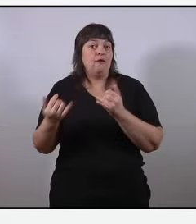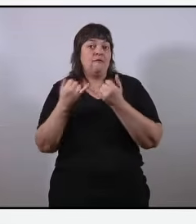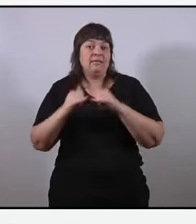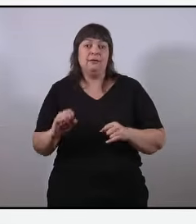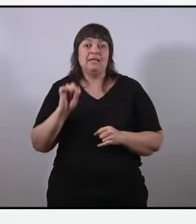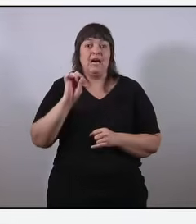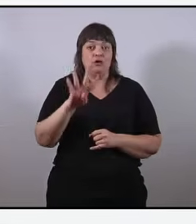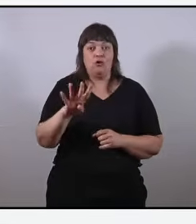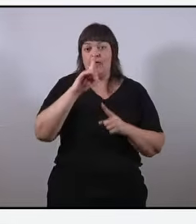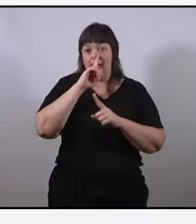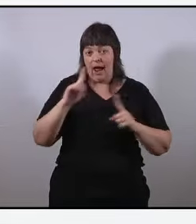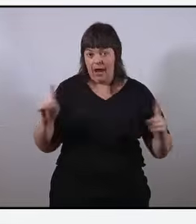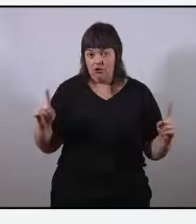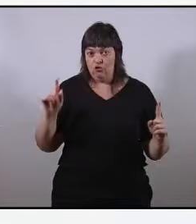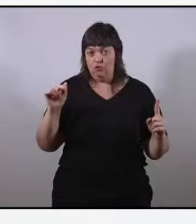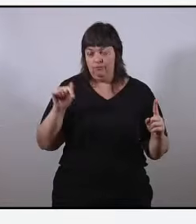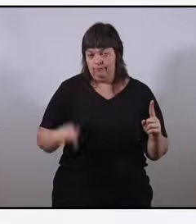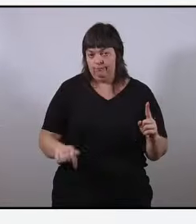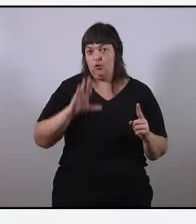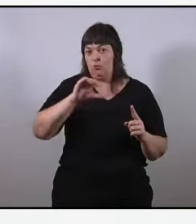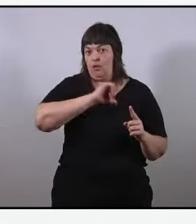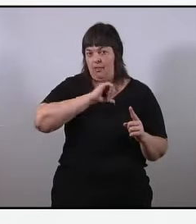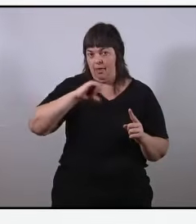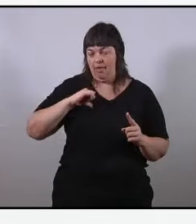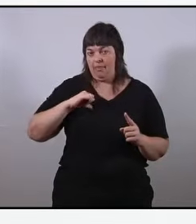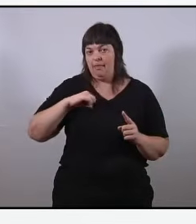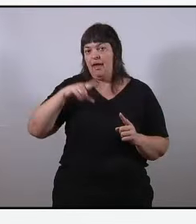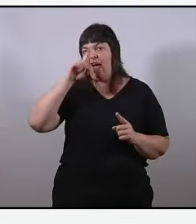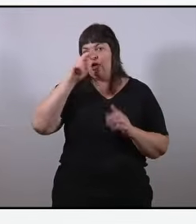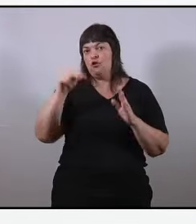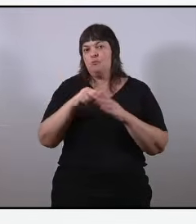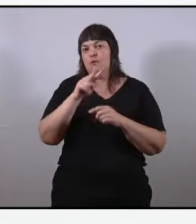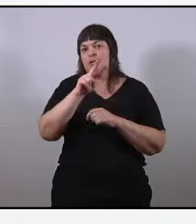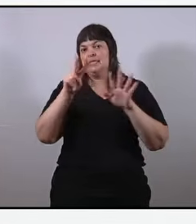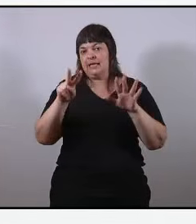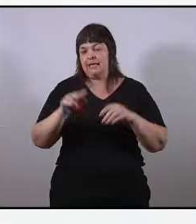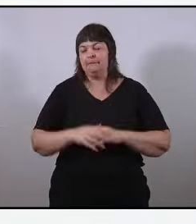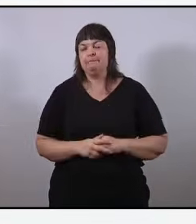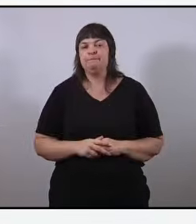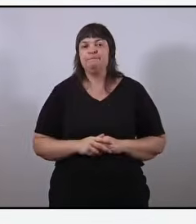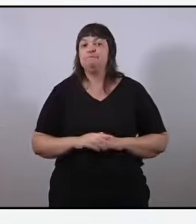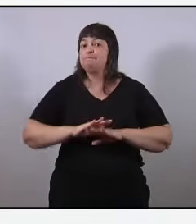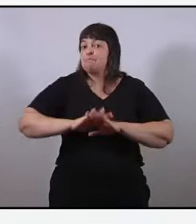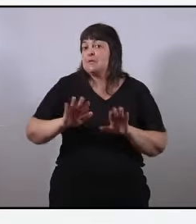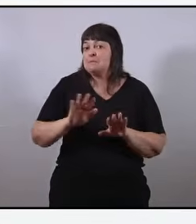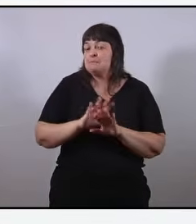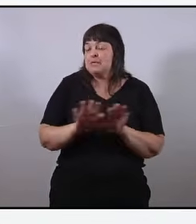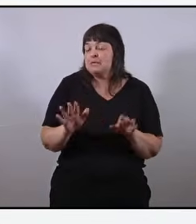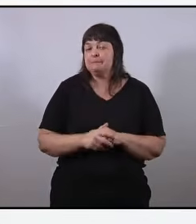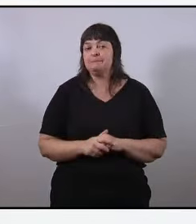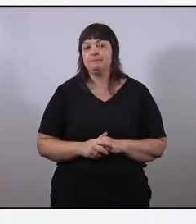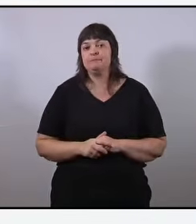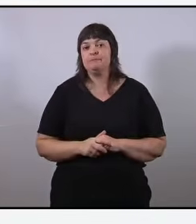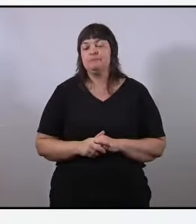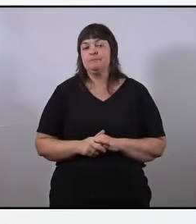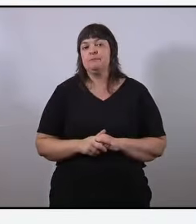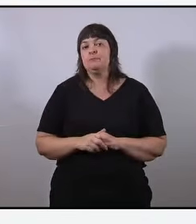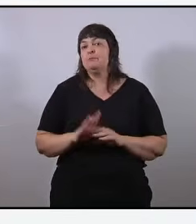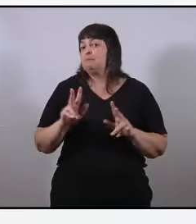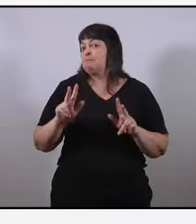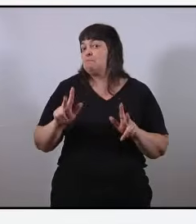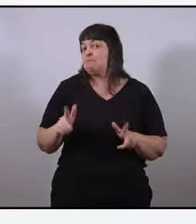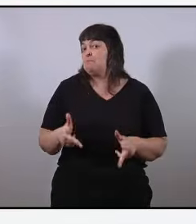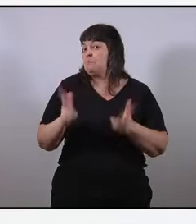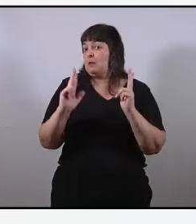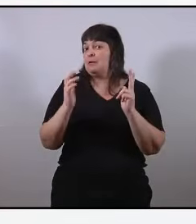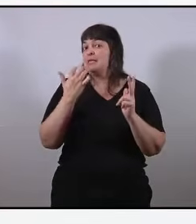festivos anuales de nuestra comunidad en ese año 2027. Nada más por mi parte, quedo a su disposición